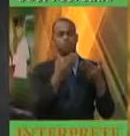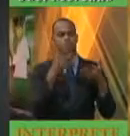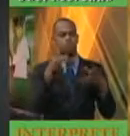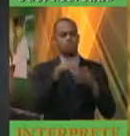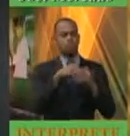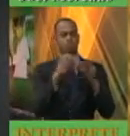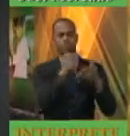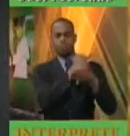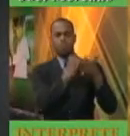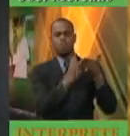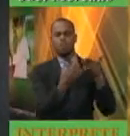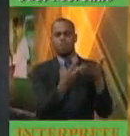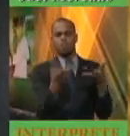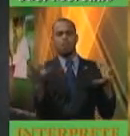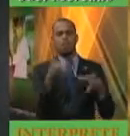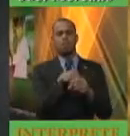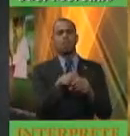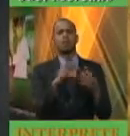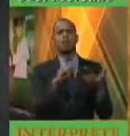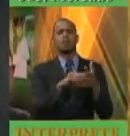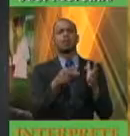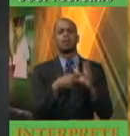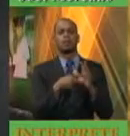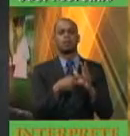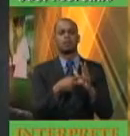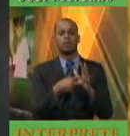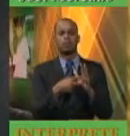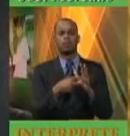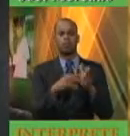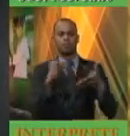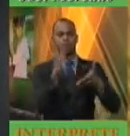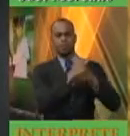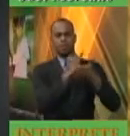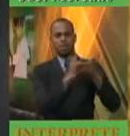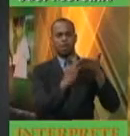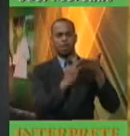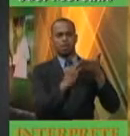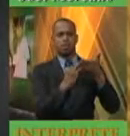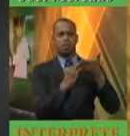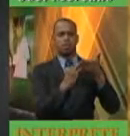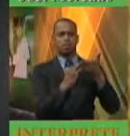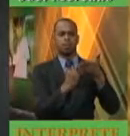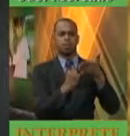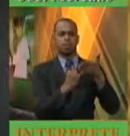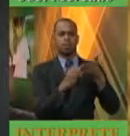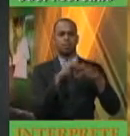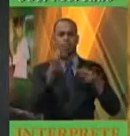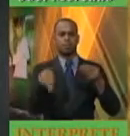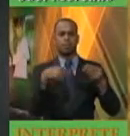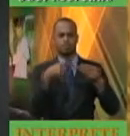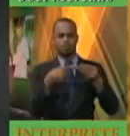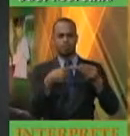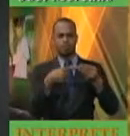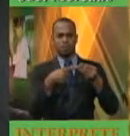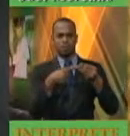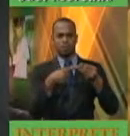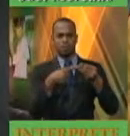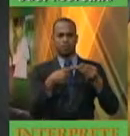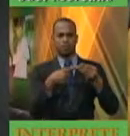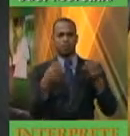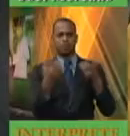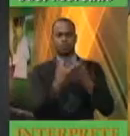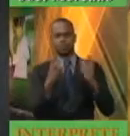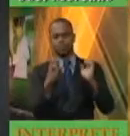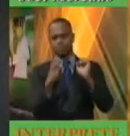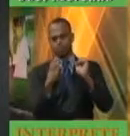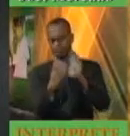inclusivos, quiere decir, o sea, nosotros pintamos los murales inclusivos, pero relativo, relacionarlo con